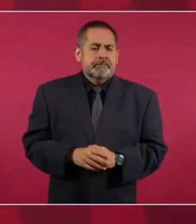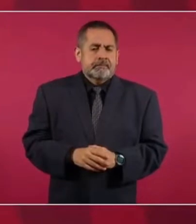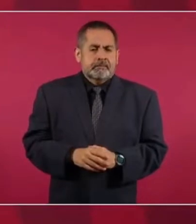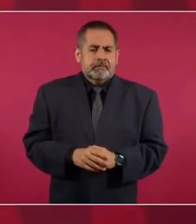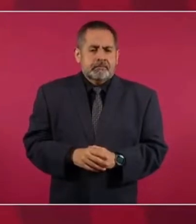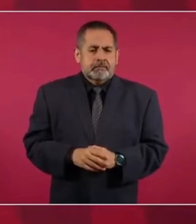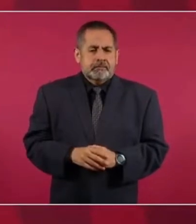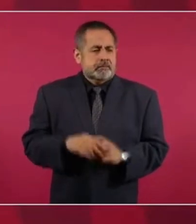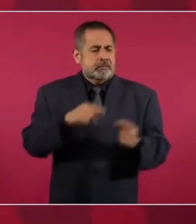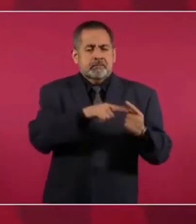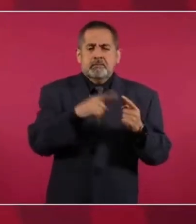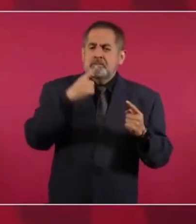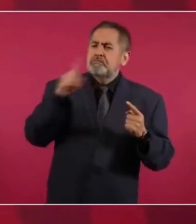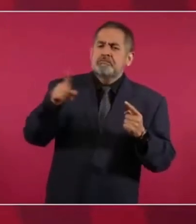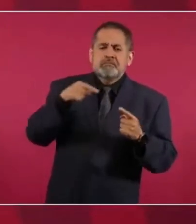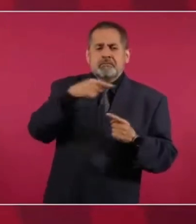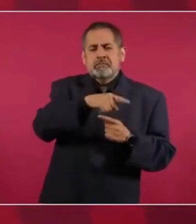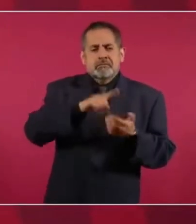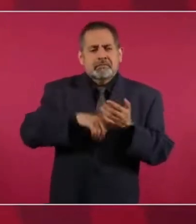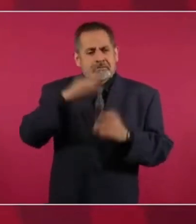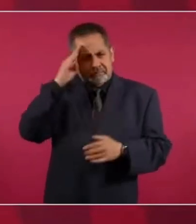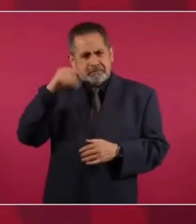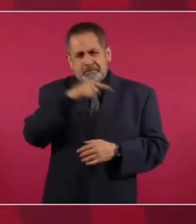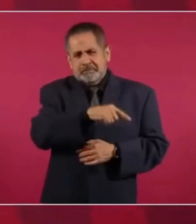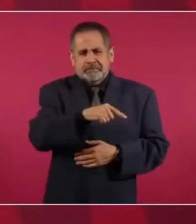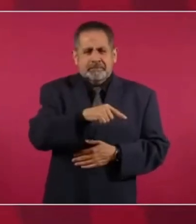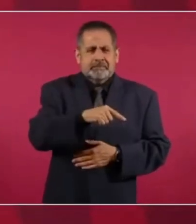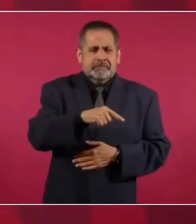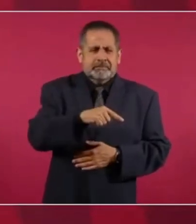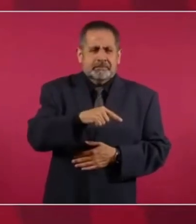uno de los que se queja es el señor